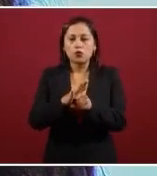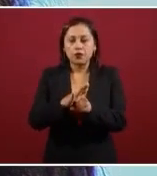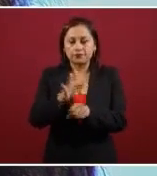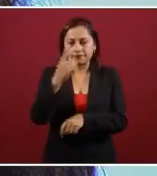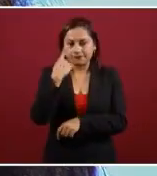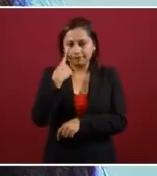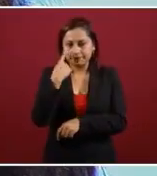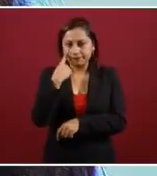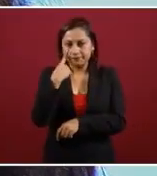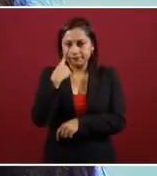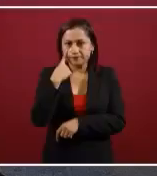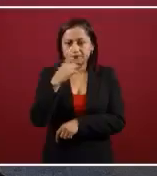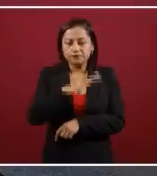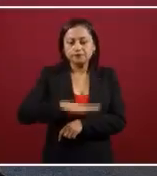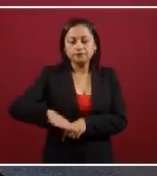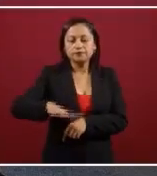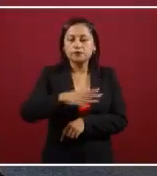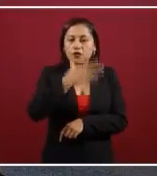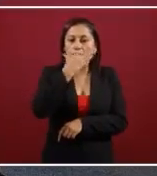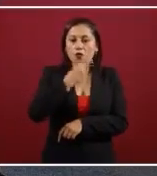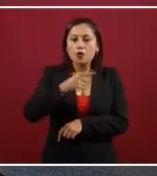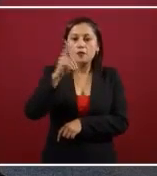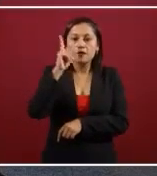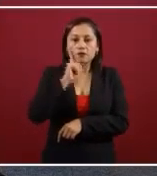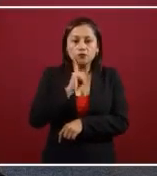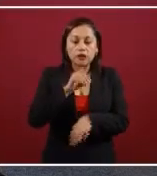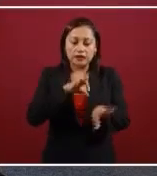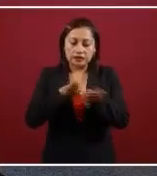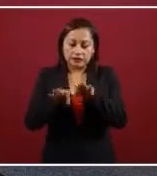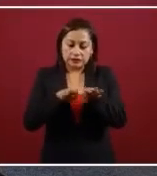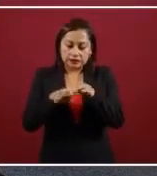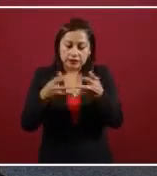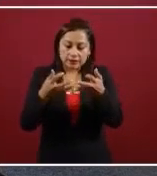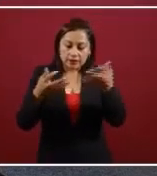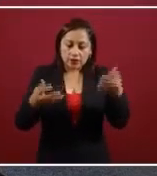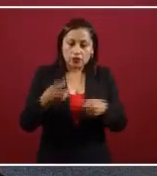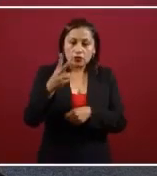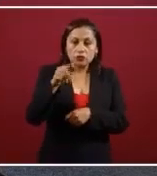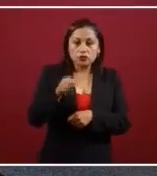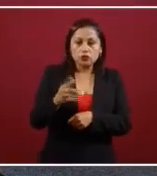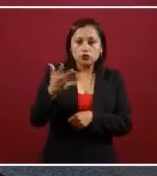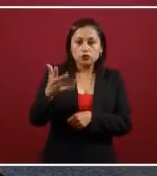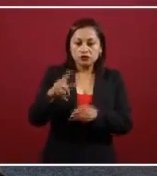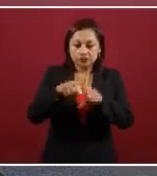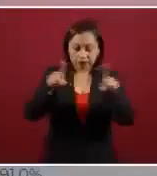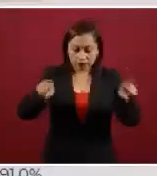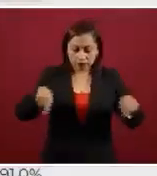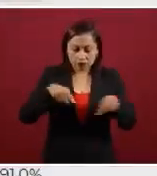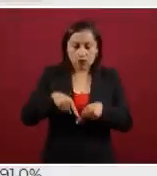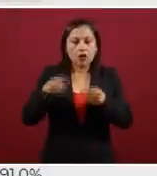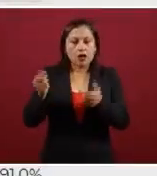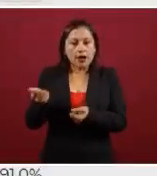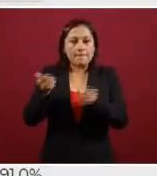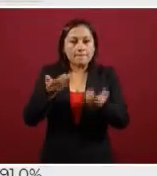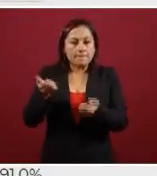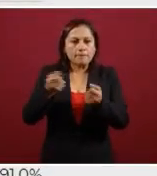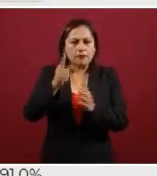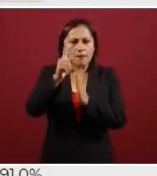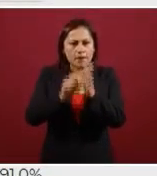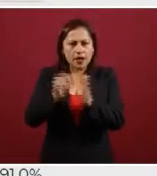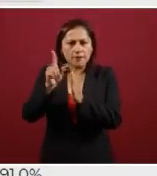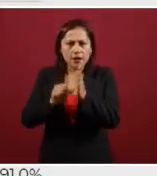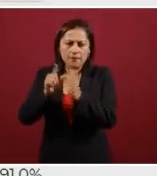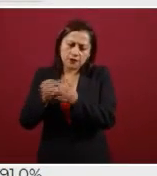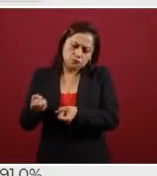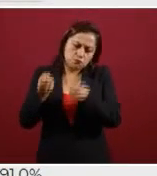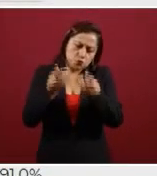compañeros, por su trabajo en sus 2.5 hectáreas, no les falte mes a mes su recurso. En este sentido, es